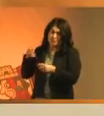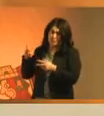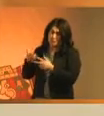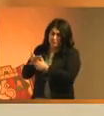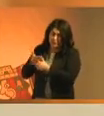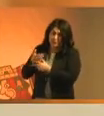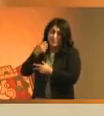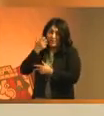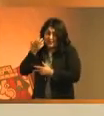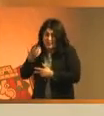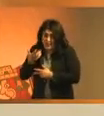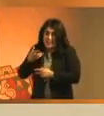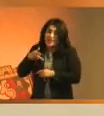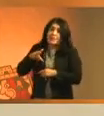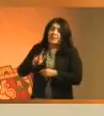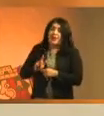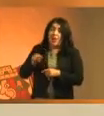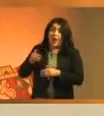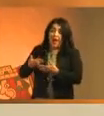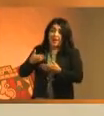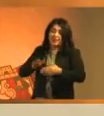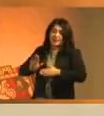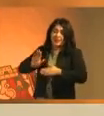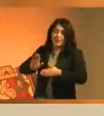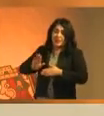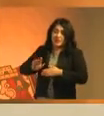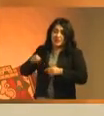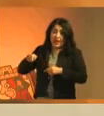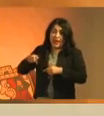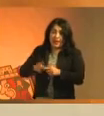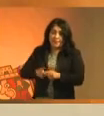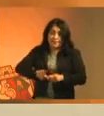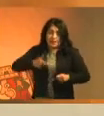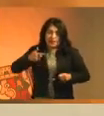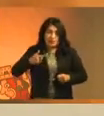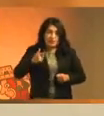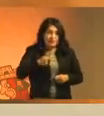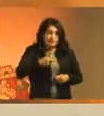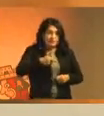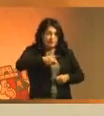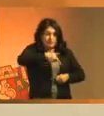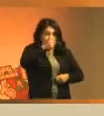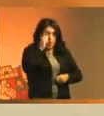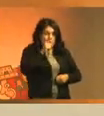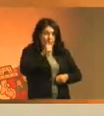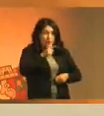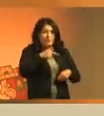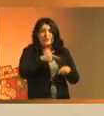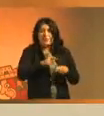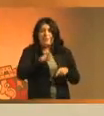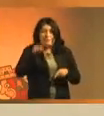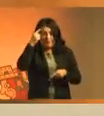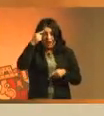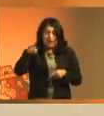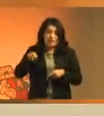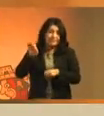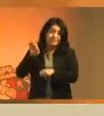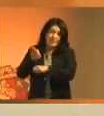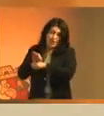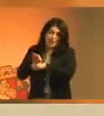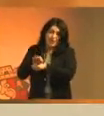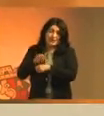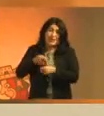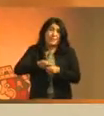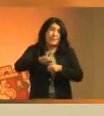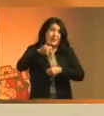amenazado traía él a su vez pistola el saca la pistola después y lo mata en defensa propia hay un muerto un primer muerto y